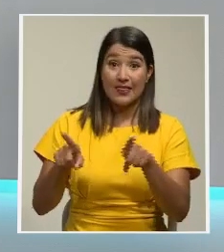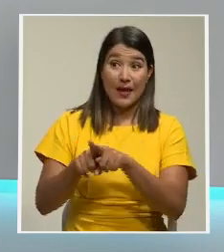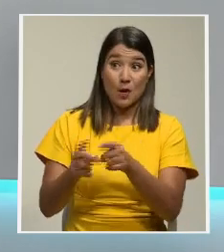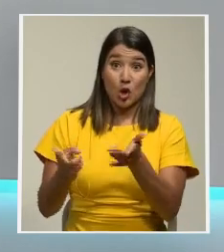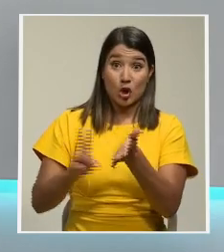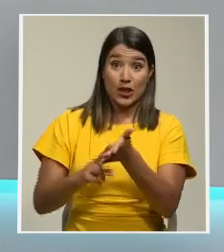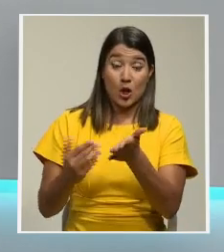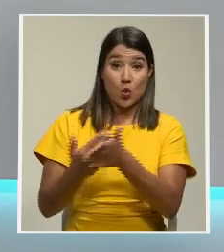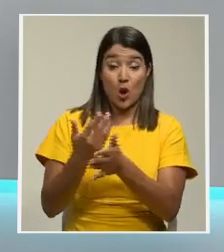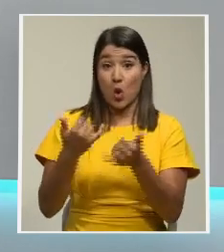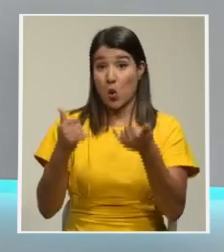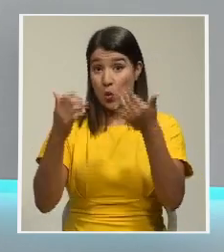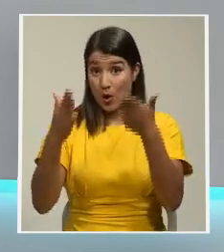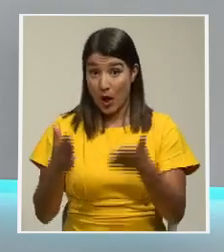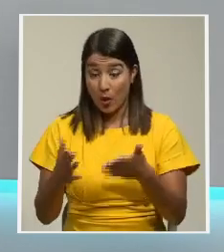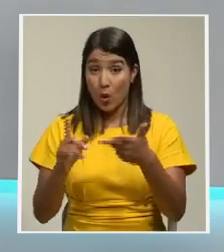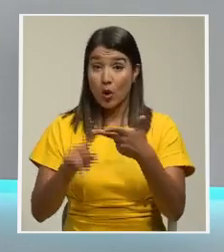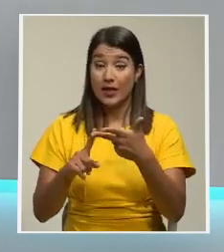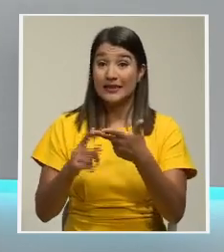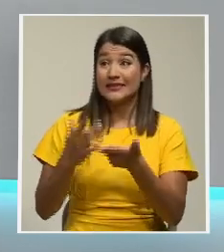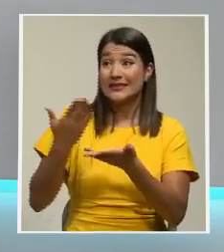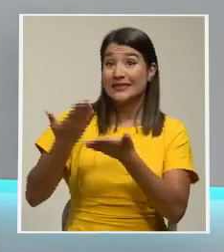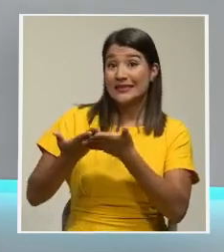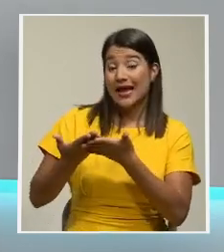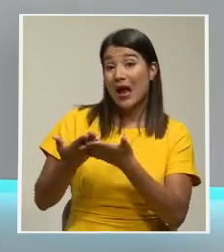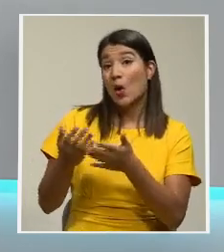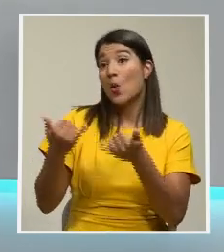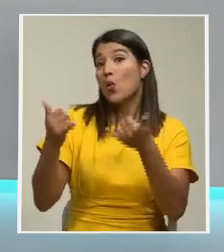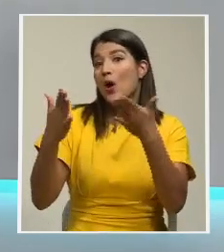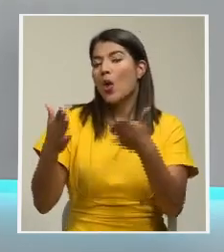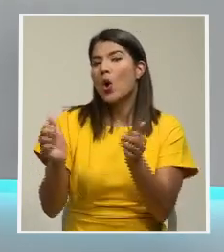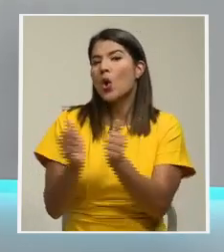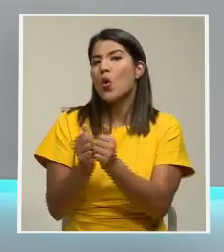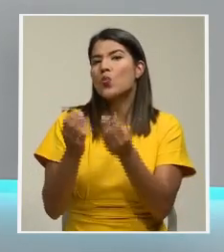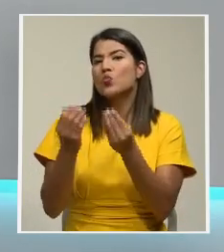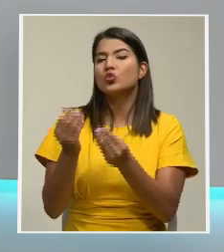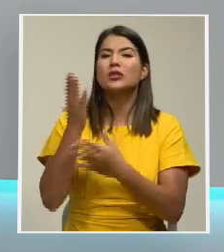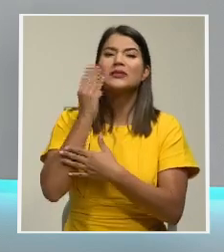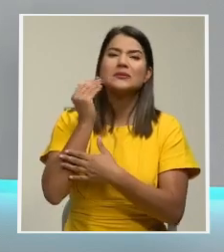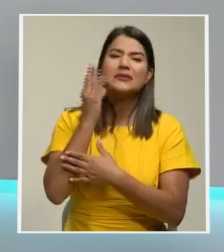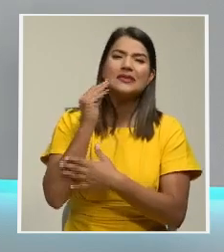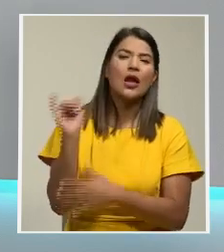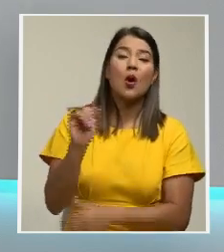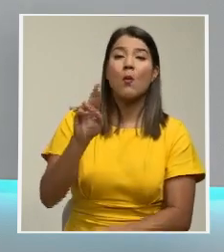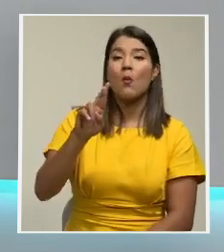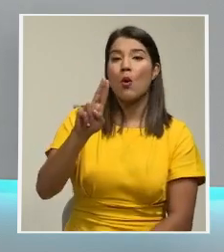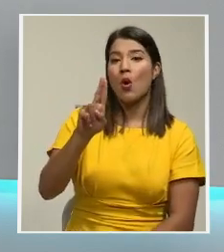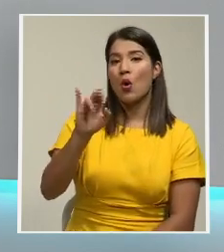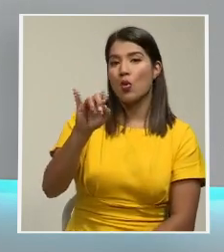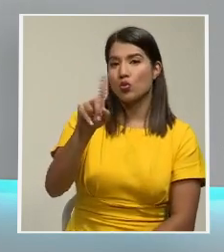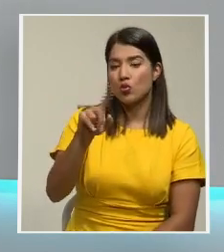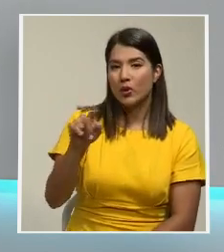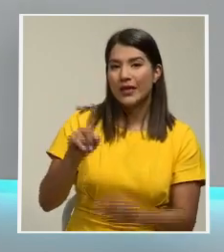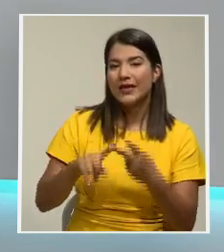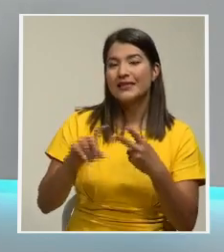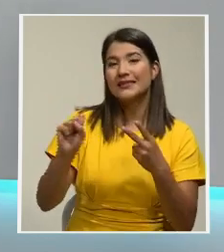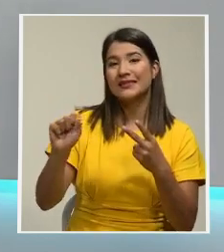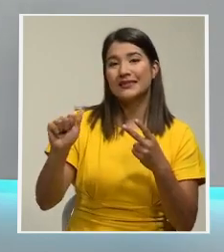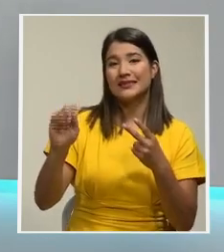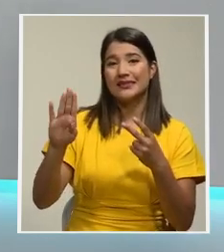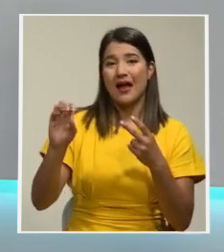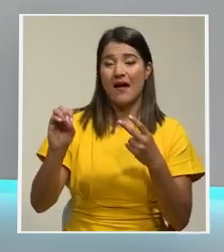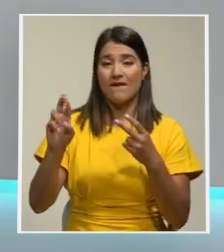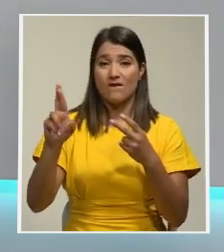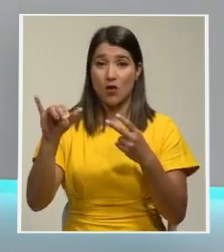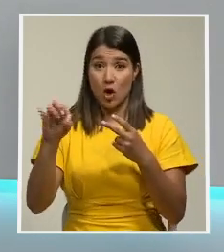han hecho, la llegada de otros de mucha experiencia, como en su momento Brian Ruiz, también estuvo ahí Álvaro Saborío para celebrar